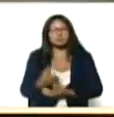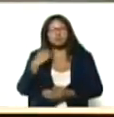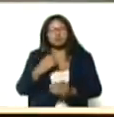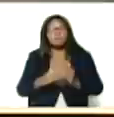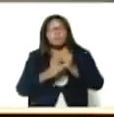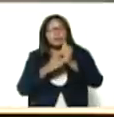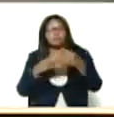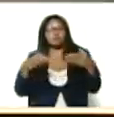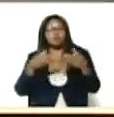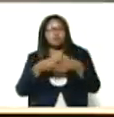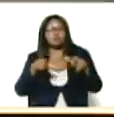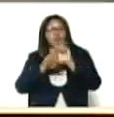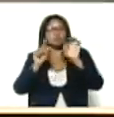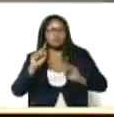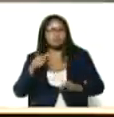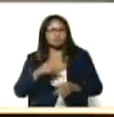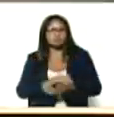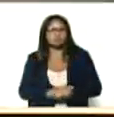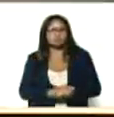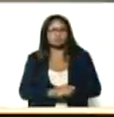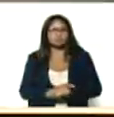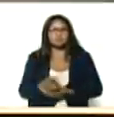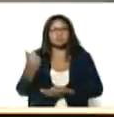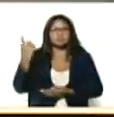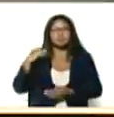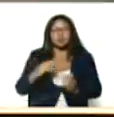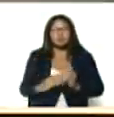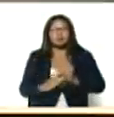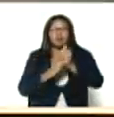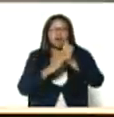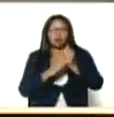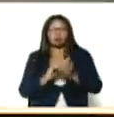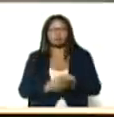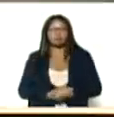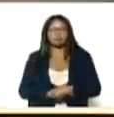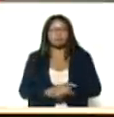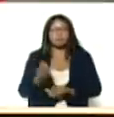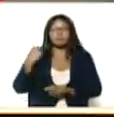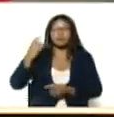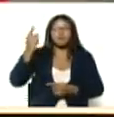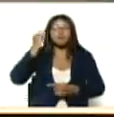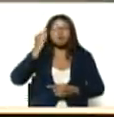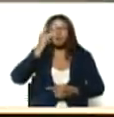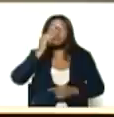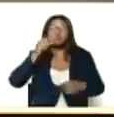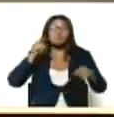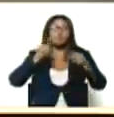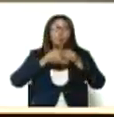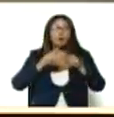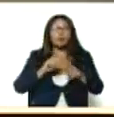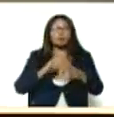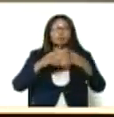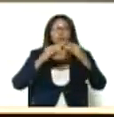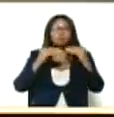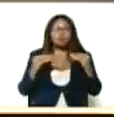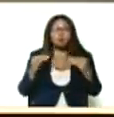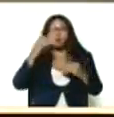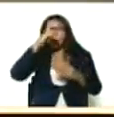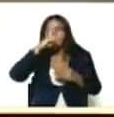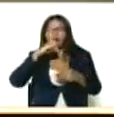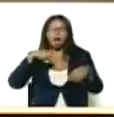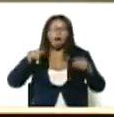colectivo, tiene un liderazgo, tiene mujeres, tiene hombres de todas las edades,